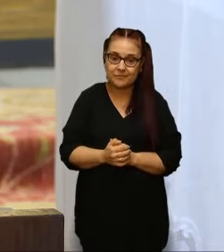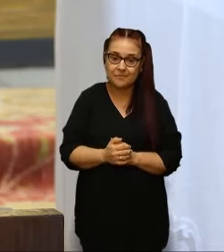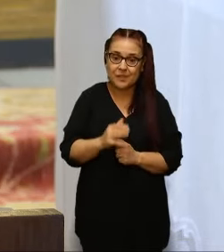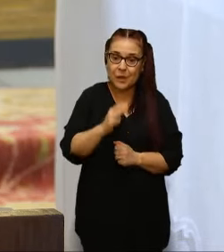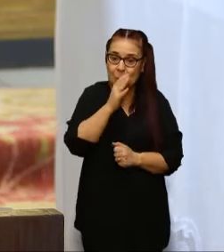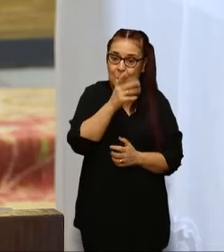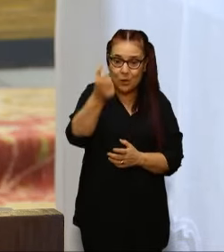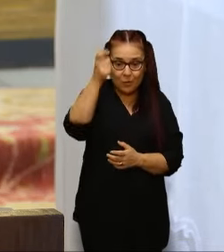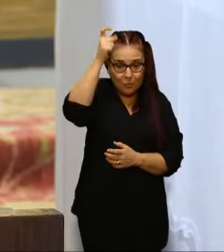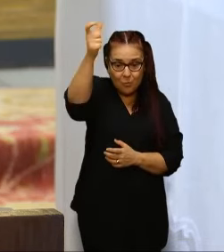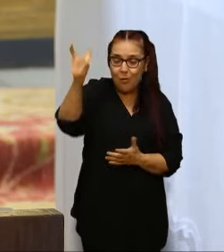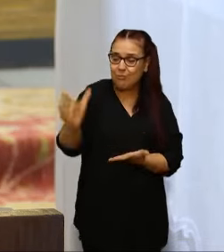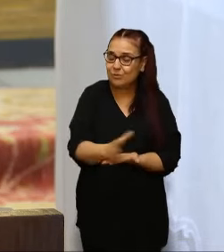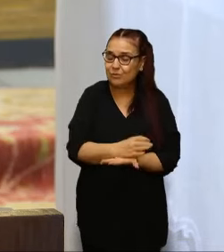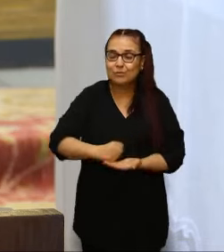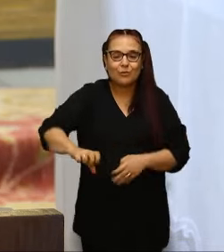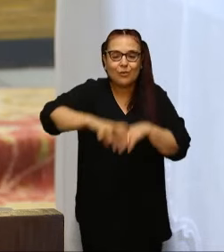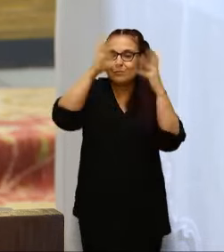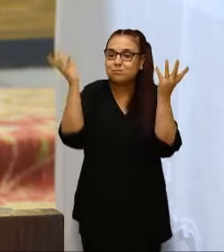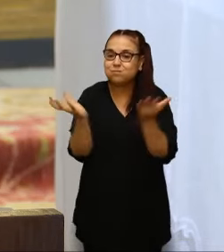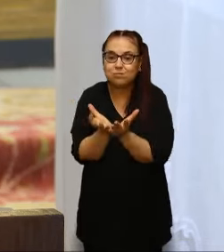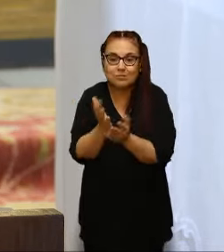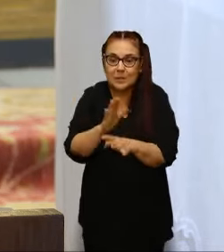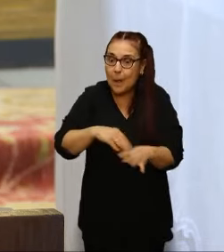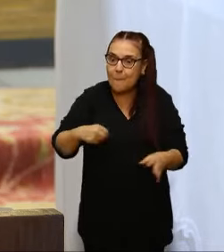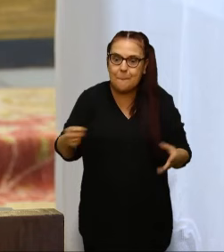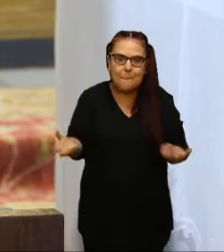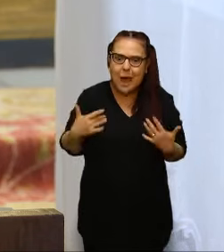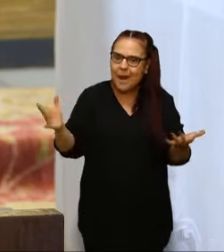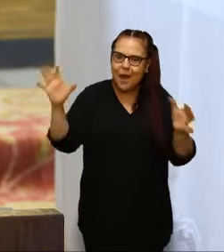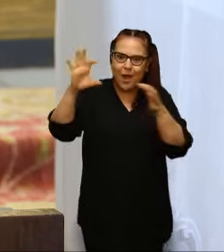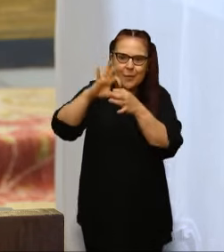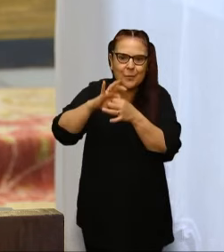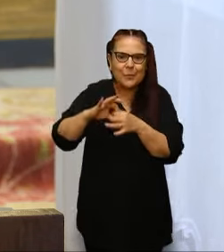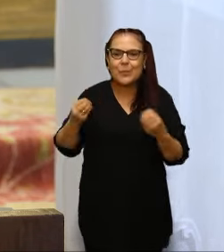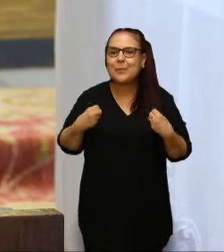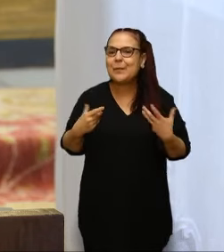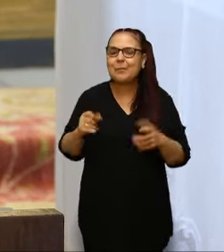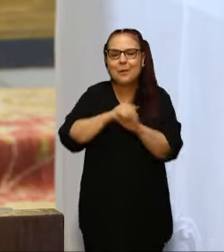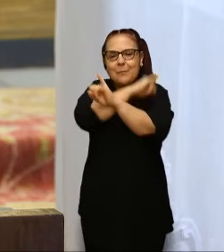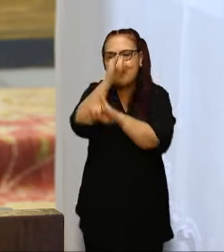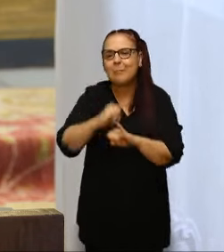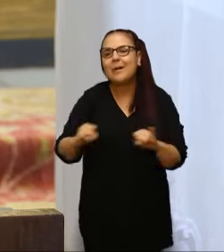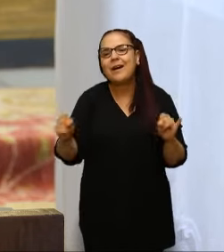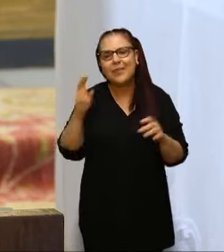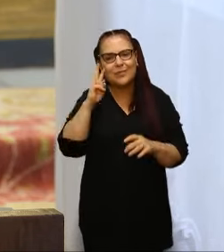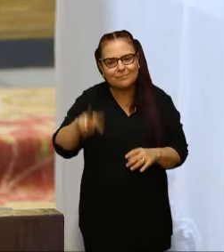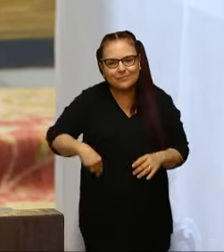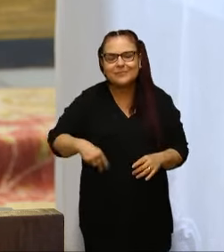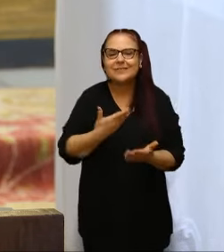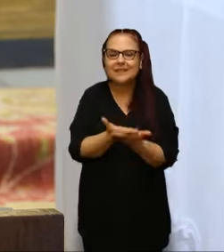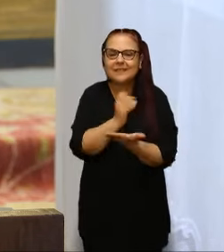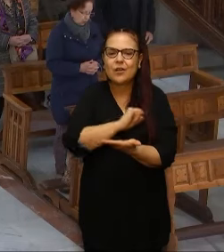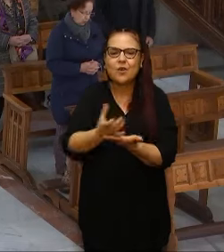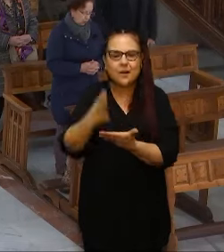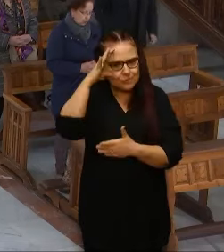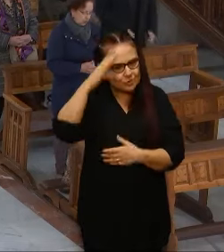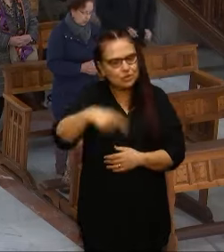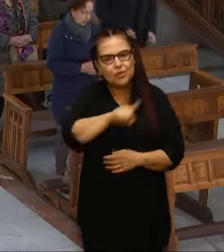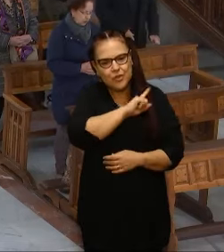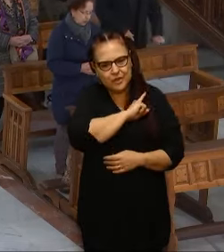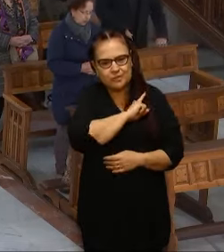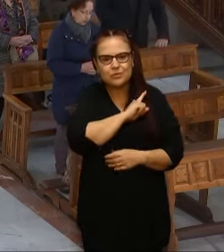Por los pueblos de toda la tierra, para que vivan en concordia y paz verdaderas, roguemos al Señor.